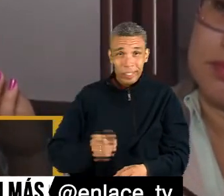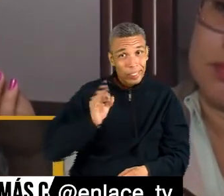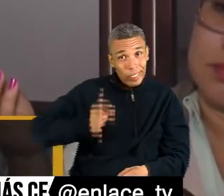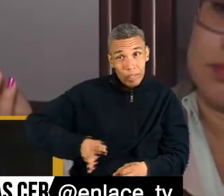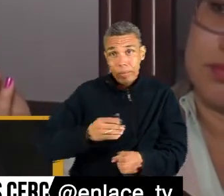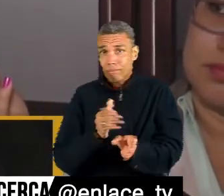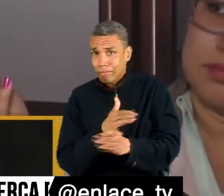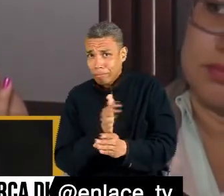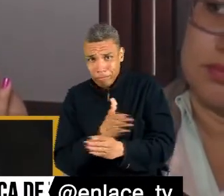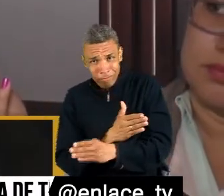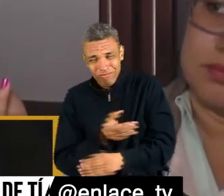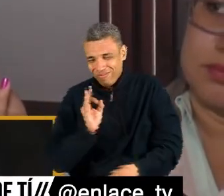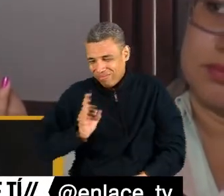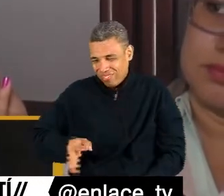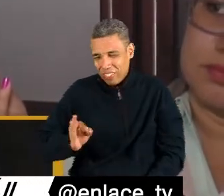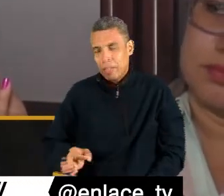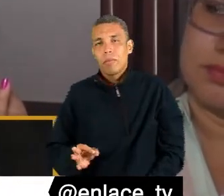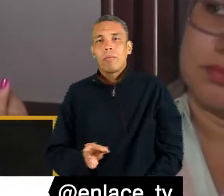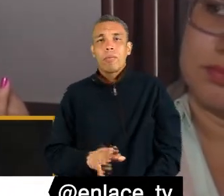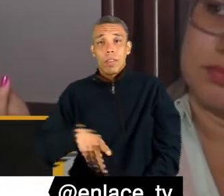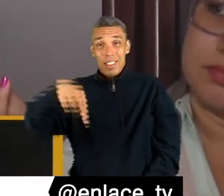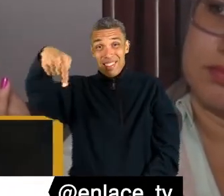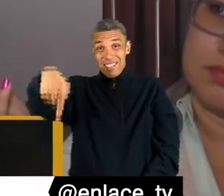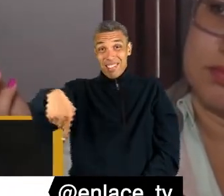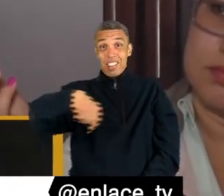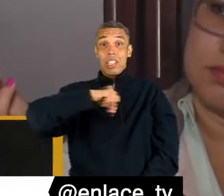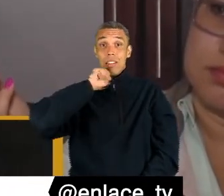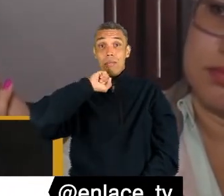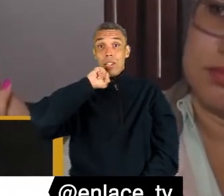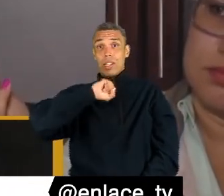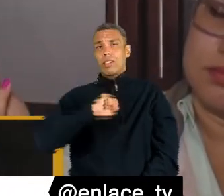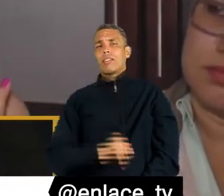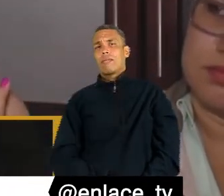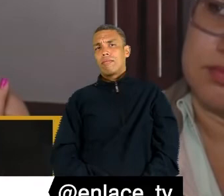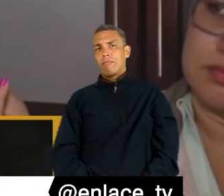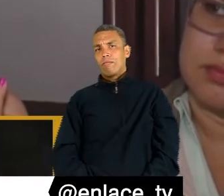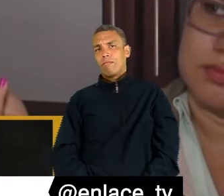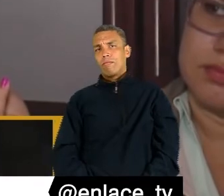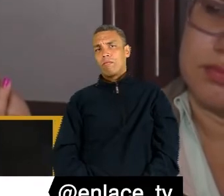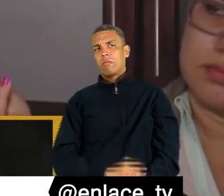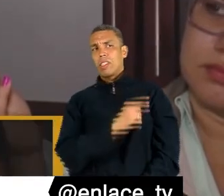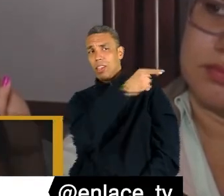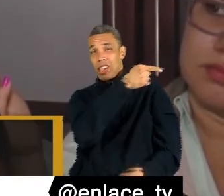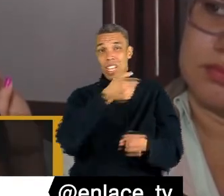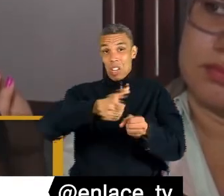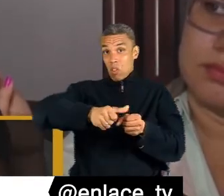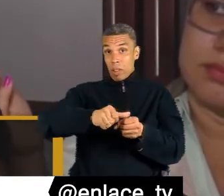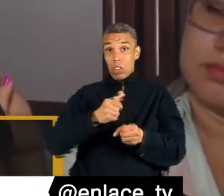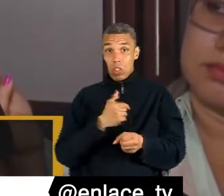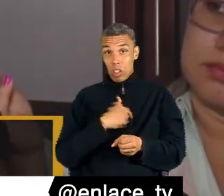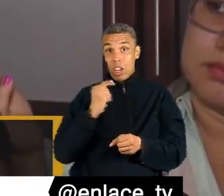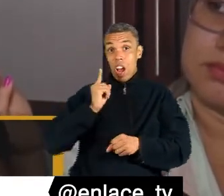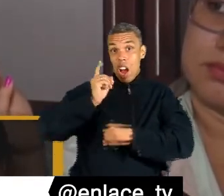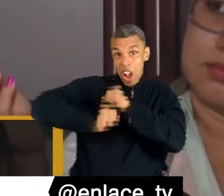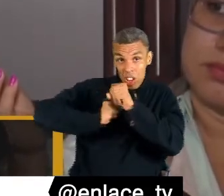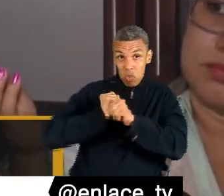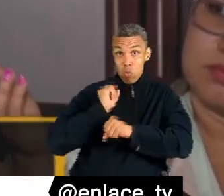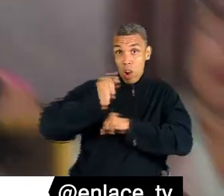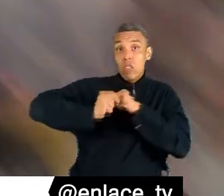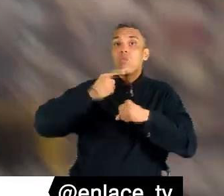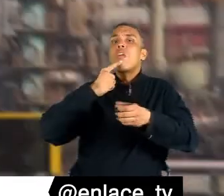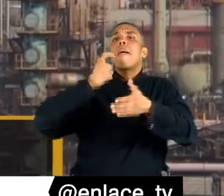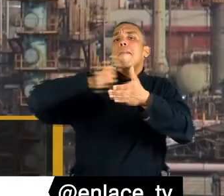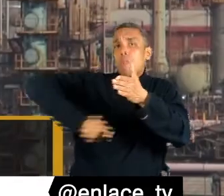las decisiones, en Barranca tenemos la percepción de que Ecopetrol no está tributando